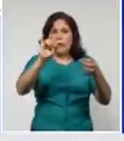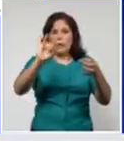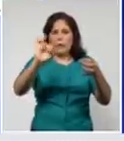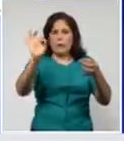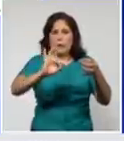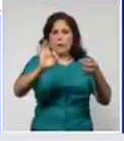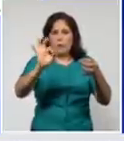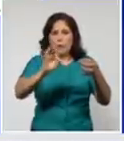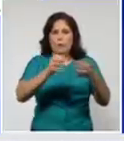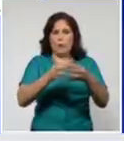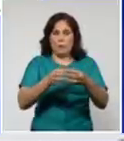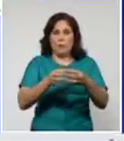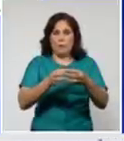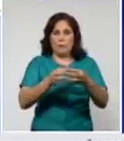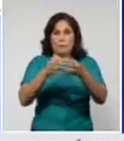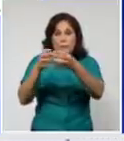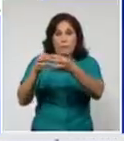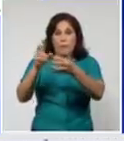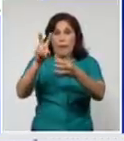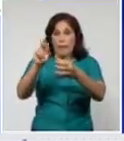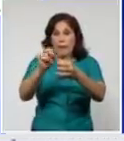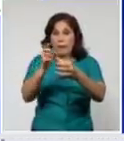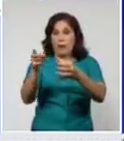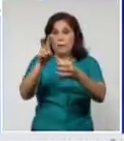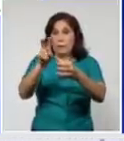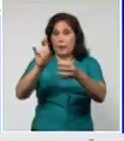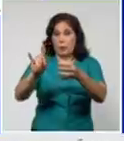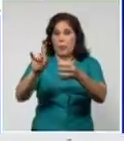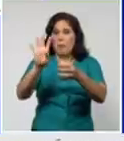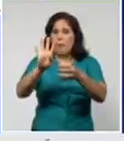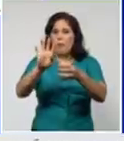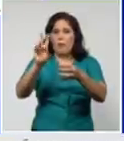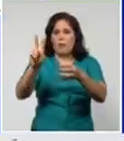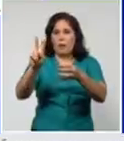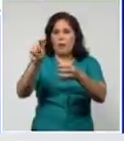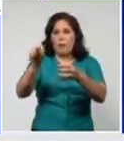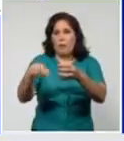13,37%, el de 20 a 29, el